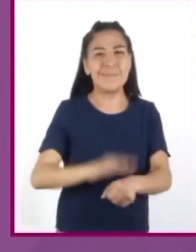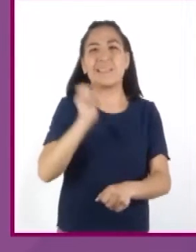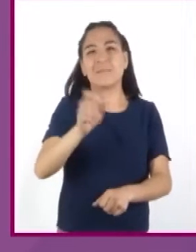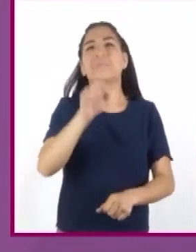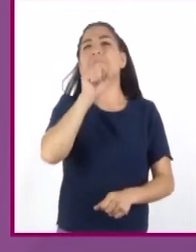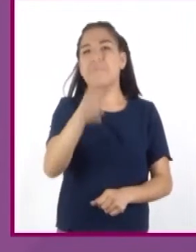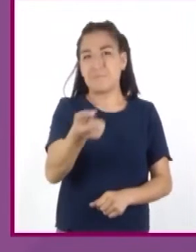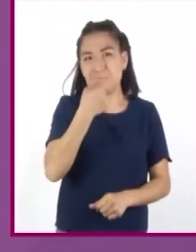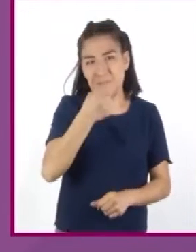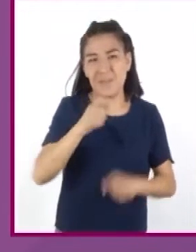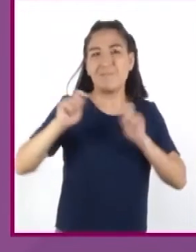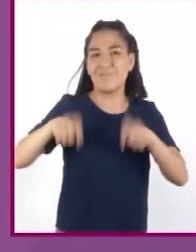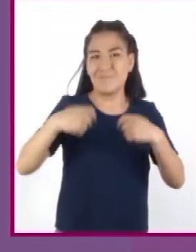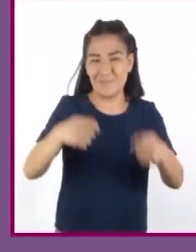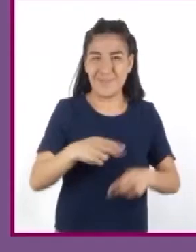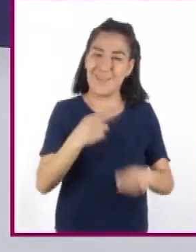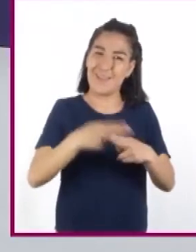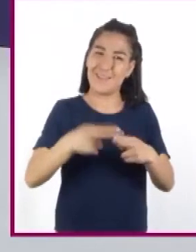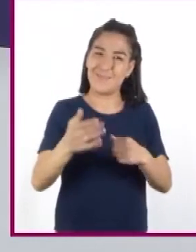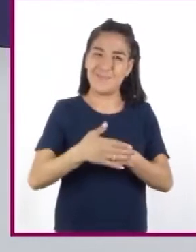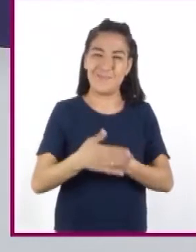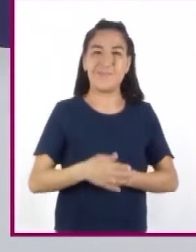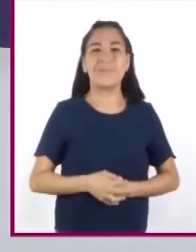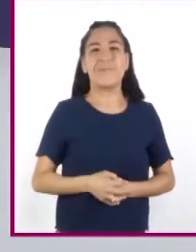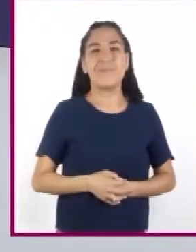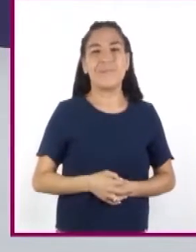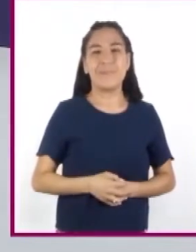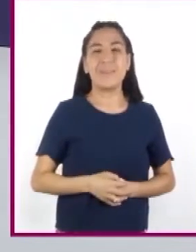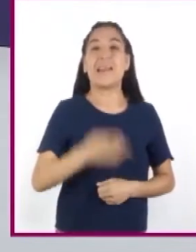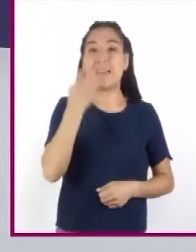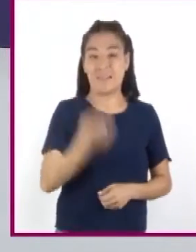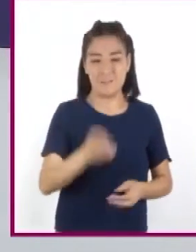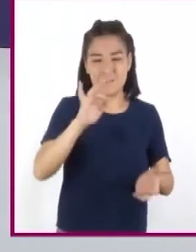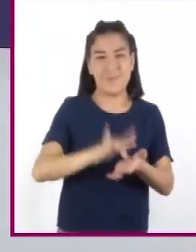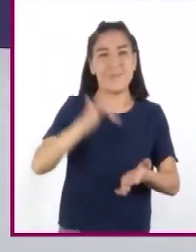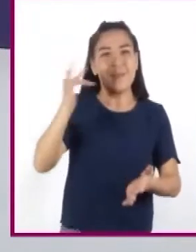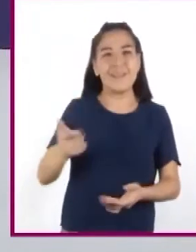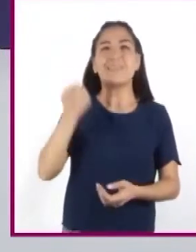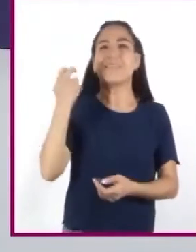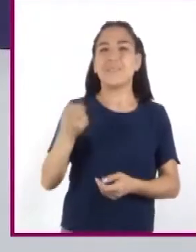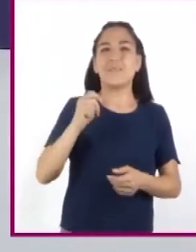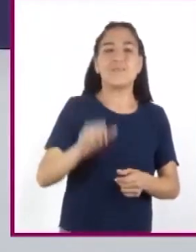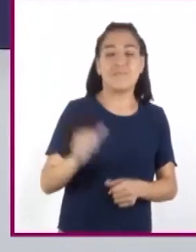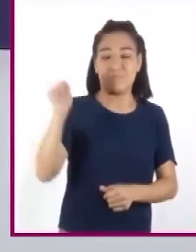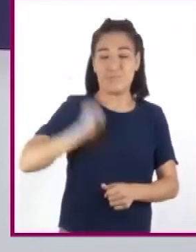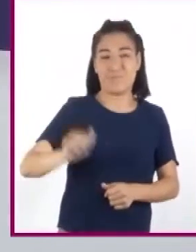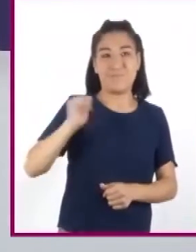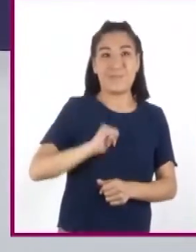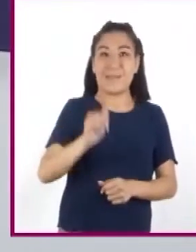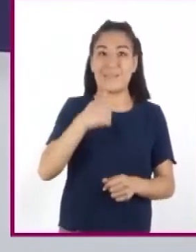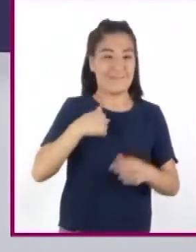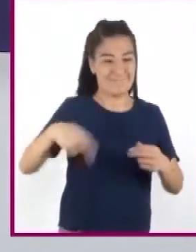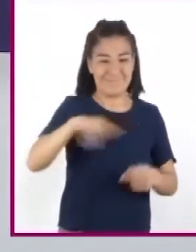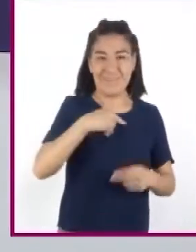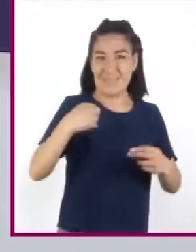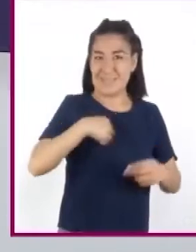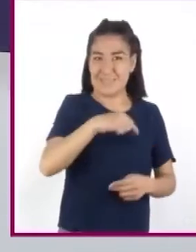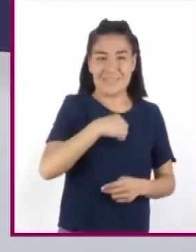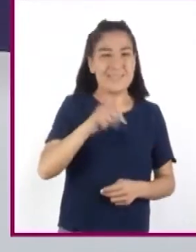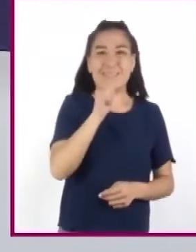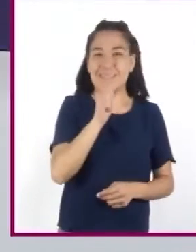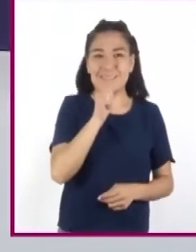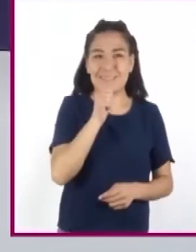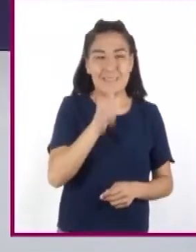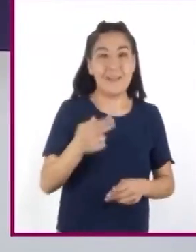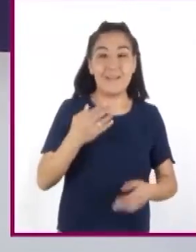medicina tradicional. Hasta la próxima. Somos gracias a lo que fueron otros antes de nosotros, es decir,